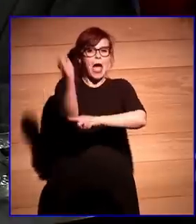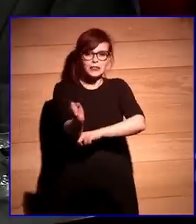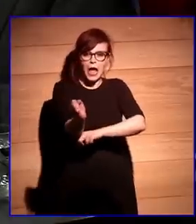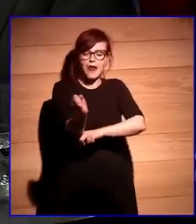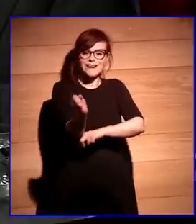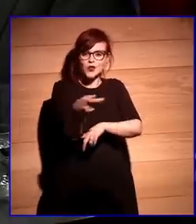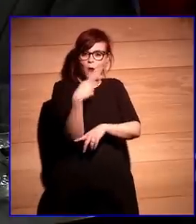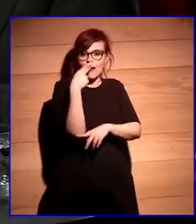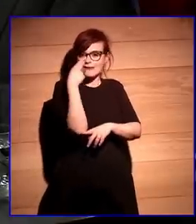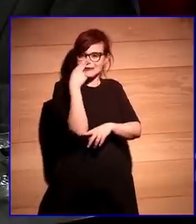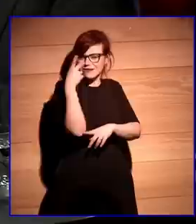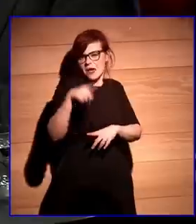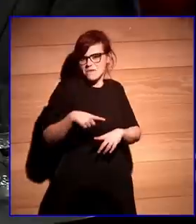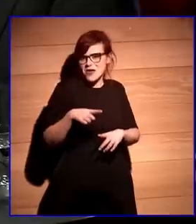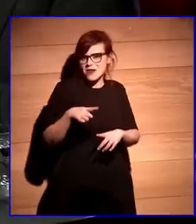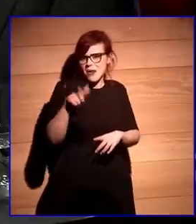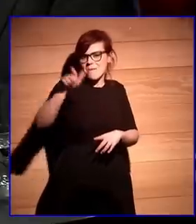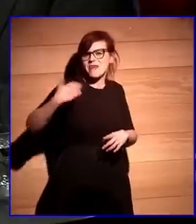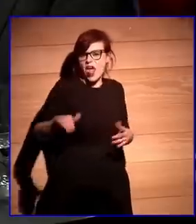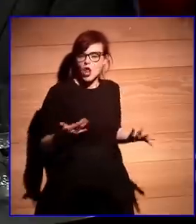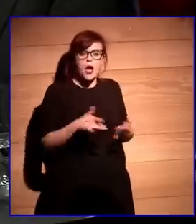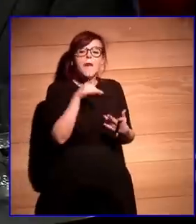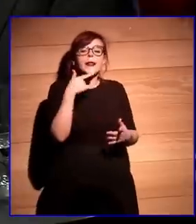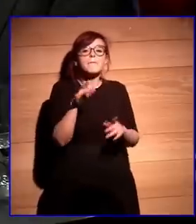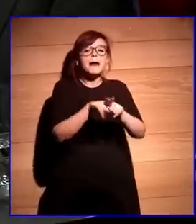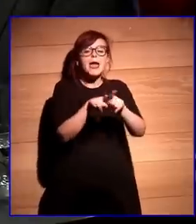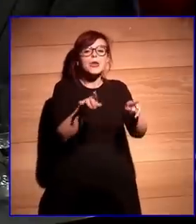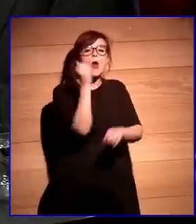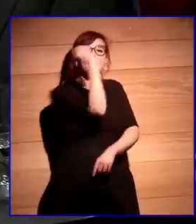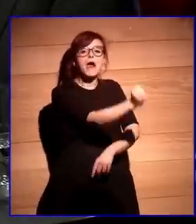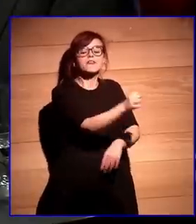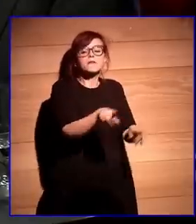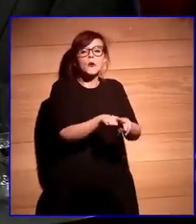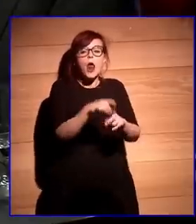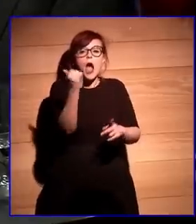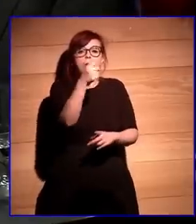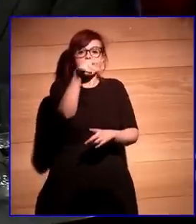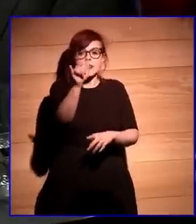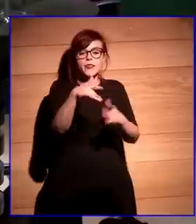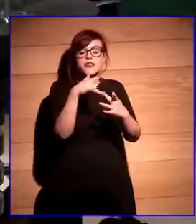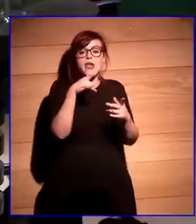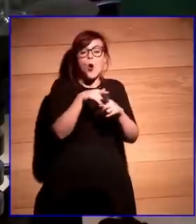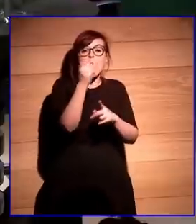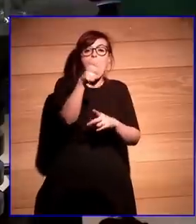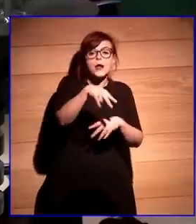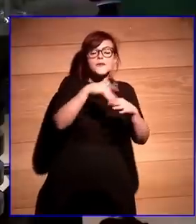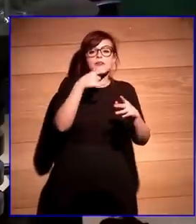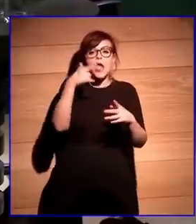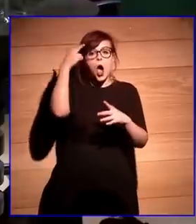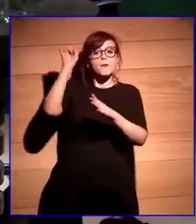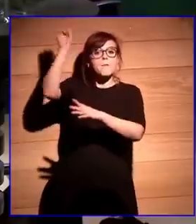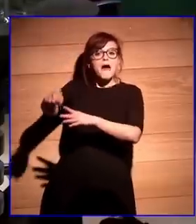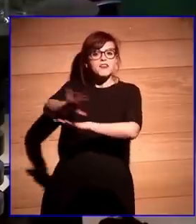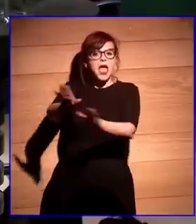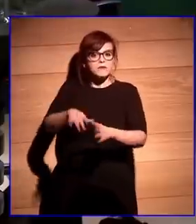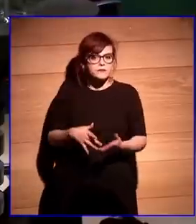de una manera interesante también es parte del villano. No puede matar de cualquier forma. No puede matar, como decía Javi, Juan, pegándole un golpe en la cabeza y ya